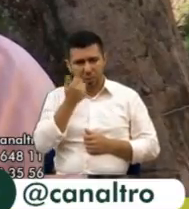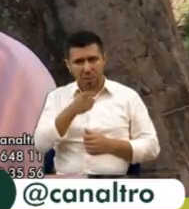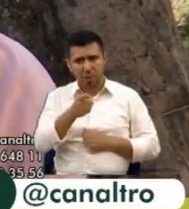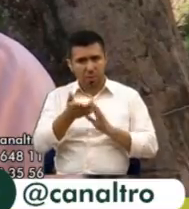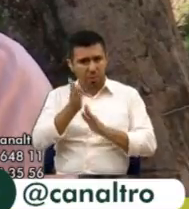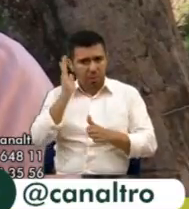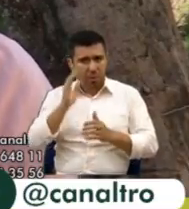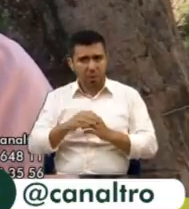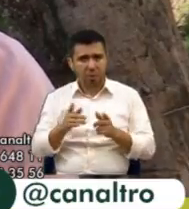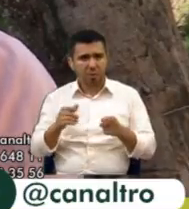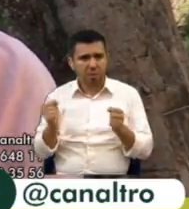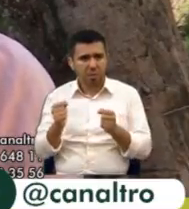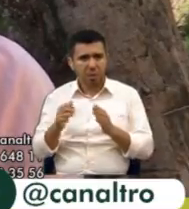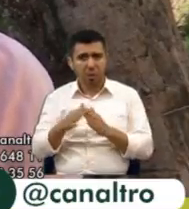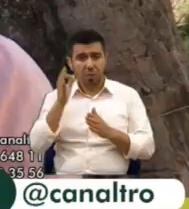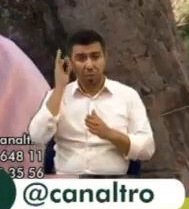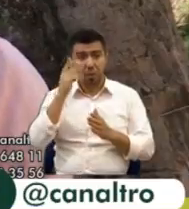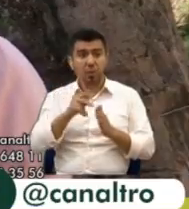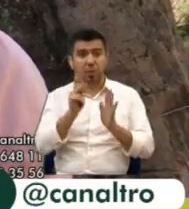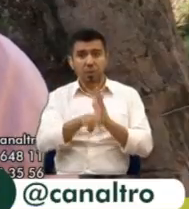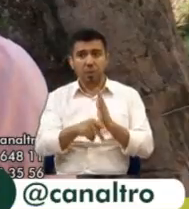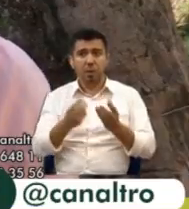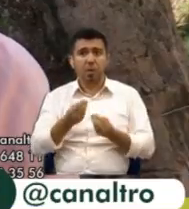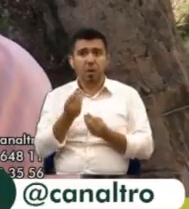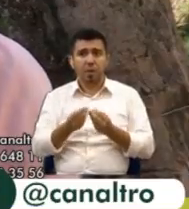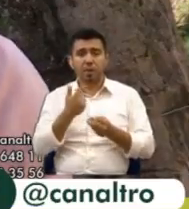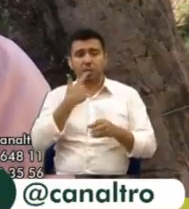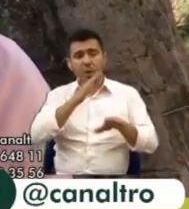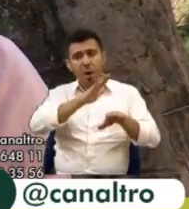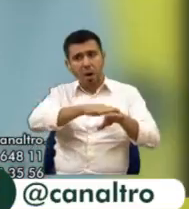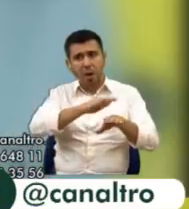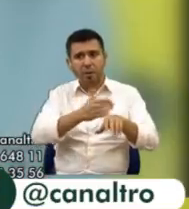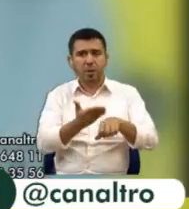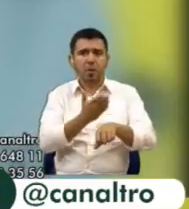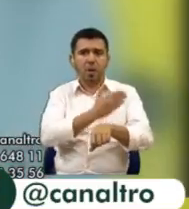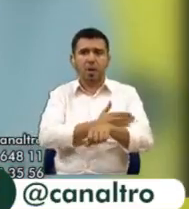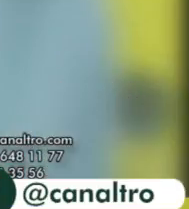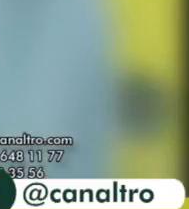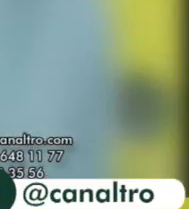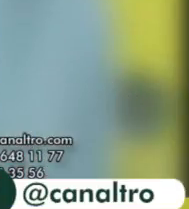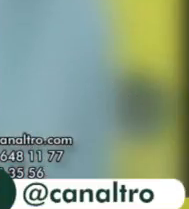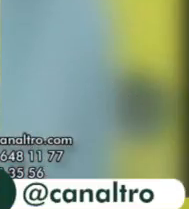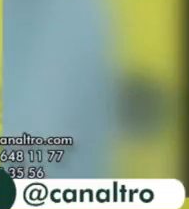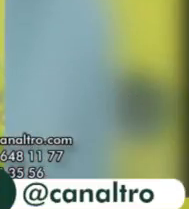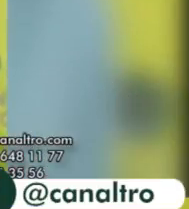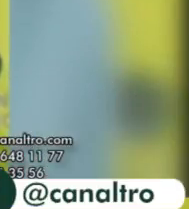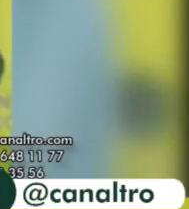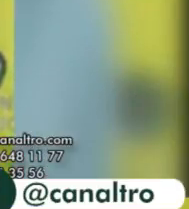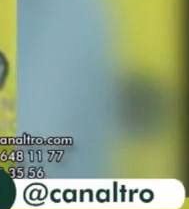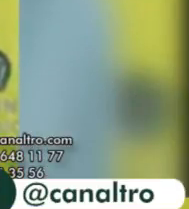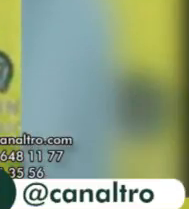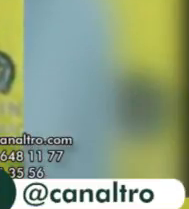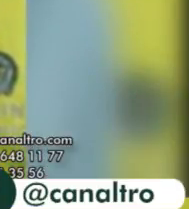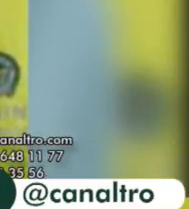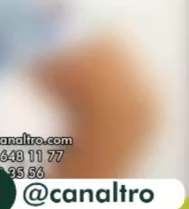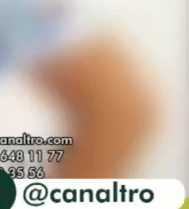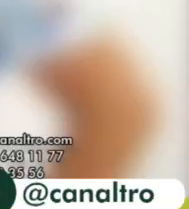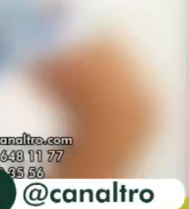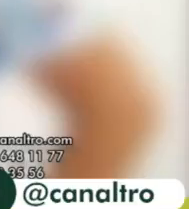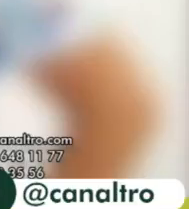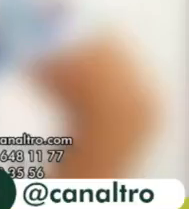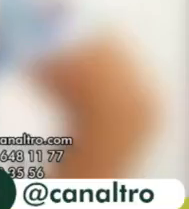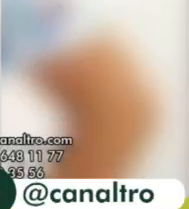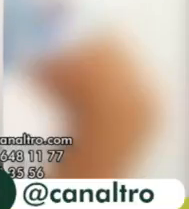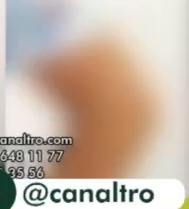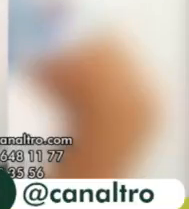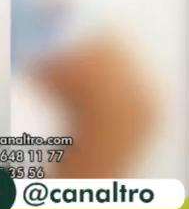daba miedo con la vida de ella que él de pronto intentara se lo dije ahí con dos señores que estaban Julio César Barragán acusado de asesinar a su esposa